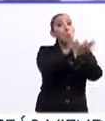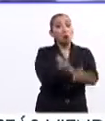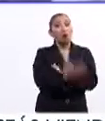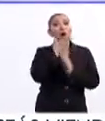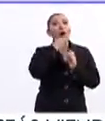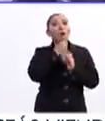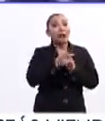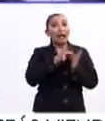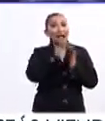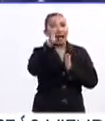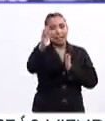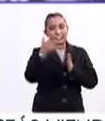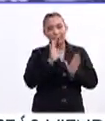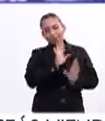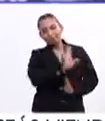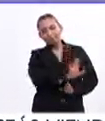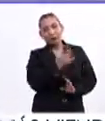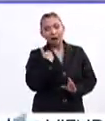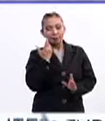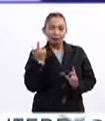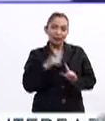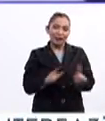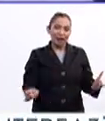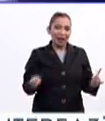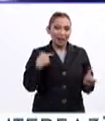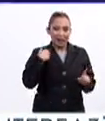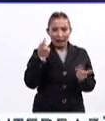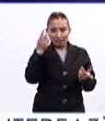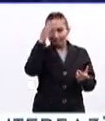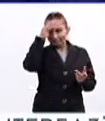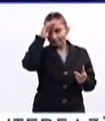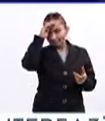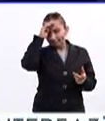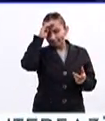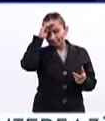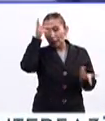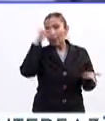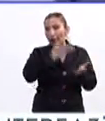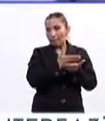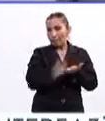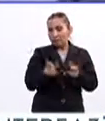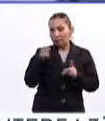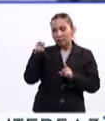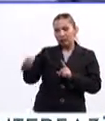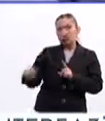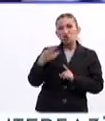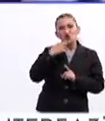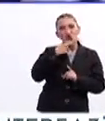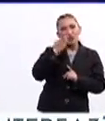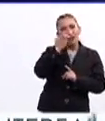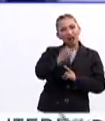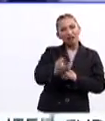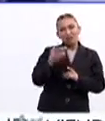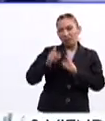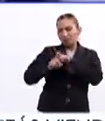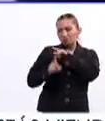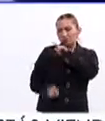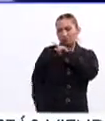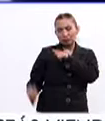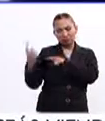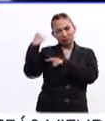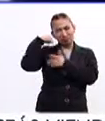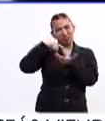tenido el hombre gracias a la característica que nos distingue como tal, el razonamiento. Por otro lado, la utilización de estas armas nos